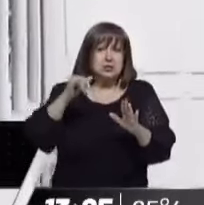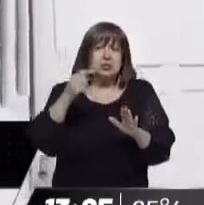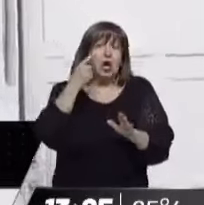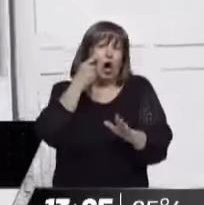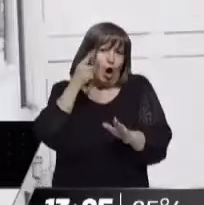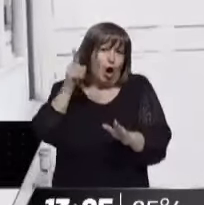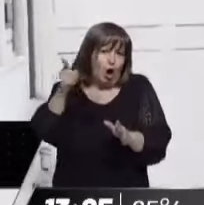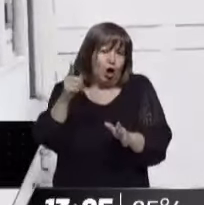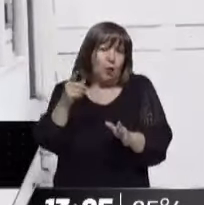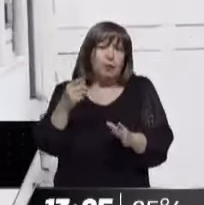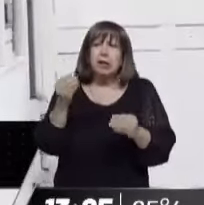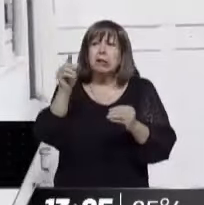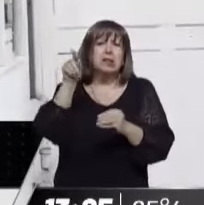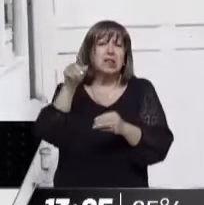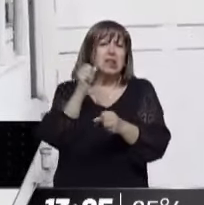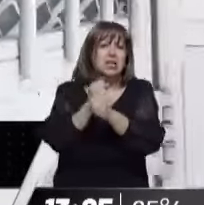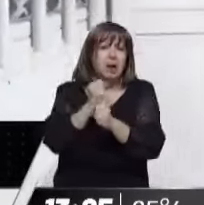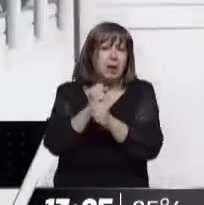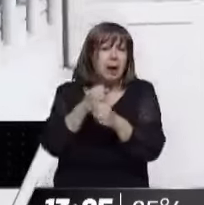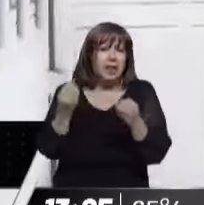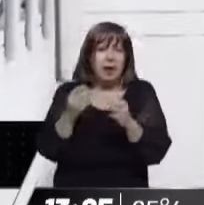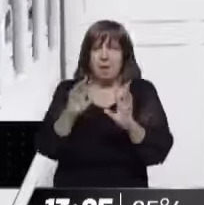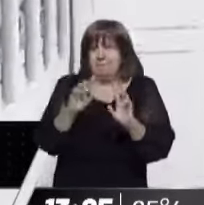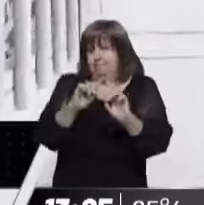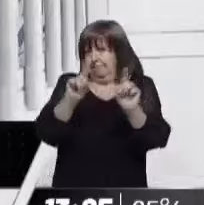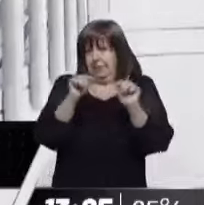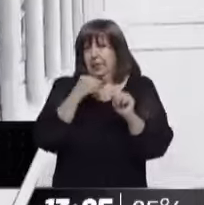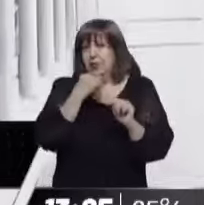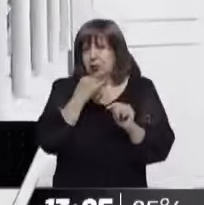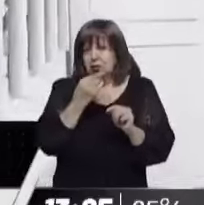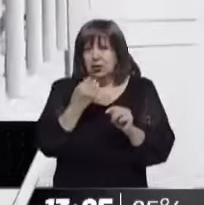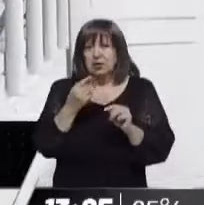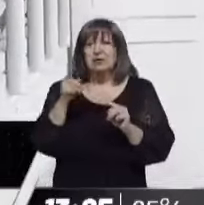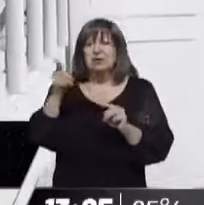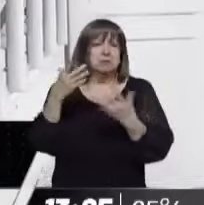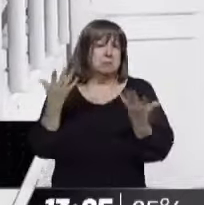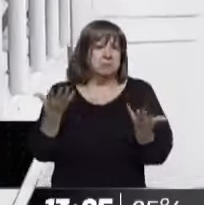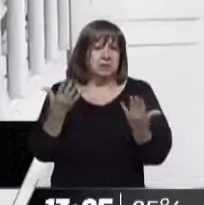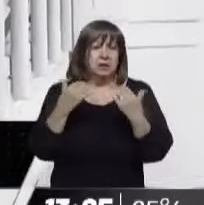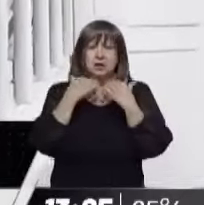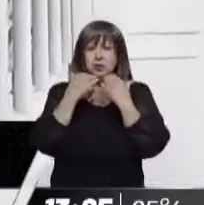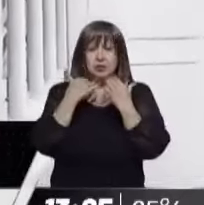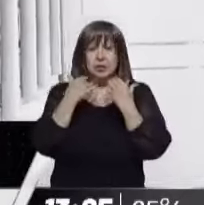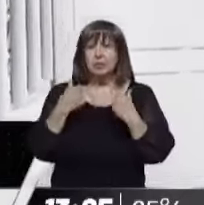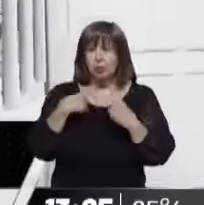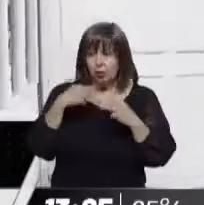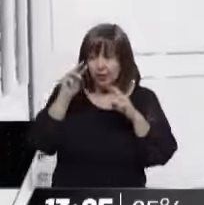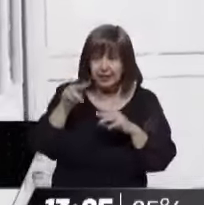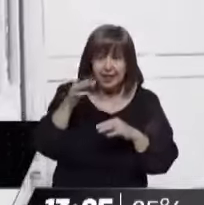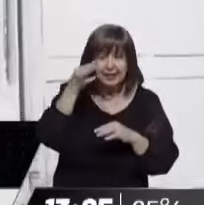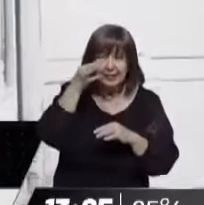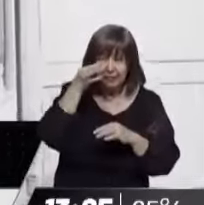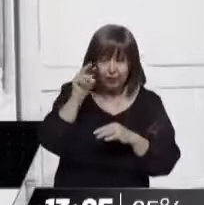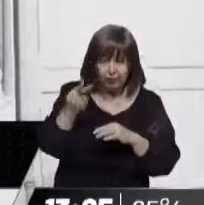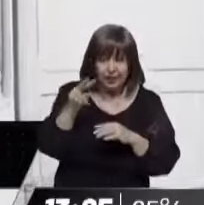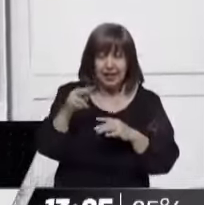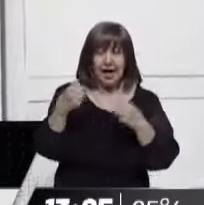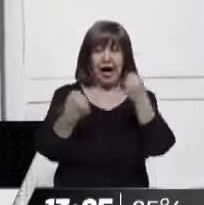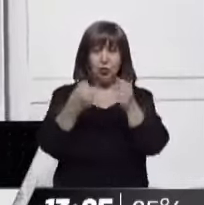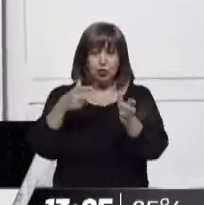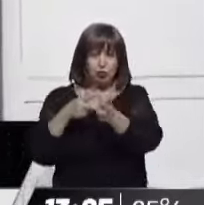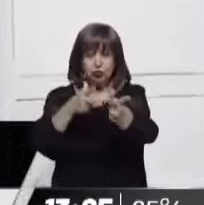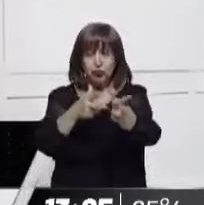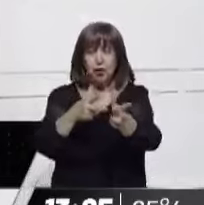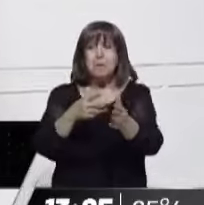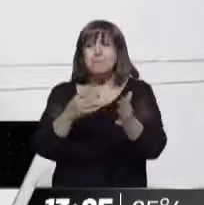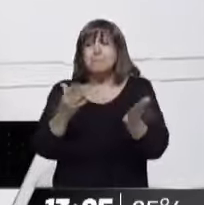sé. ¿Viste todo lo que se armó esta mañana cuando llegó la persecución? La verdad que no estaba trabajando. ¿Algún problema